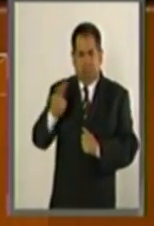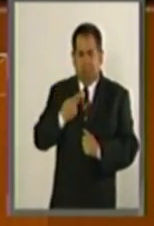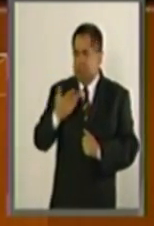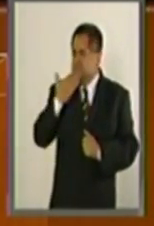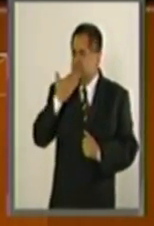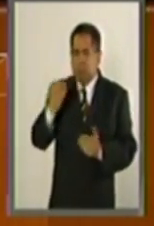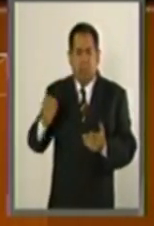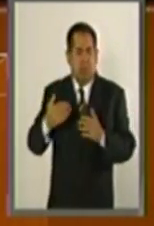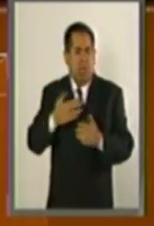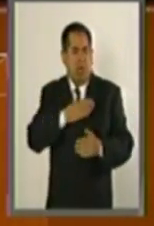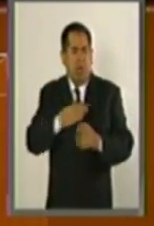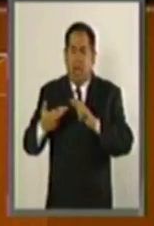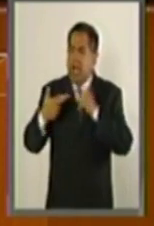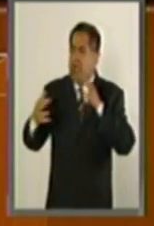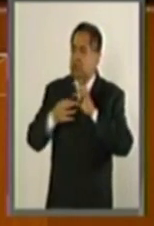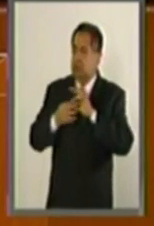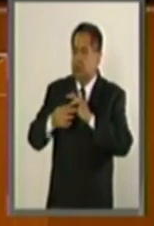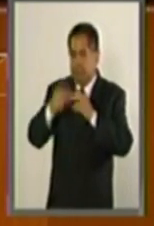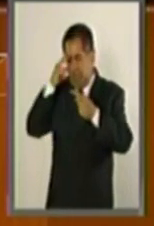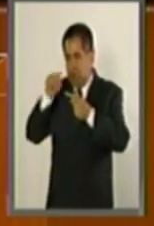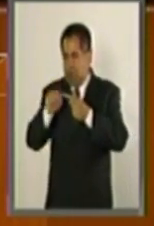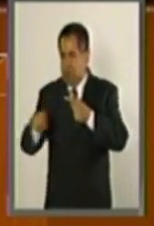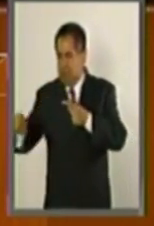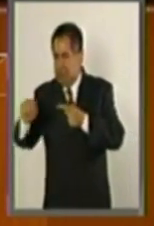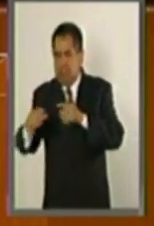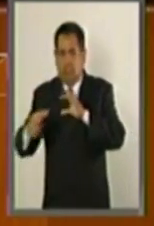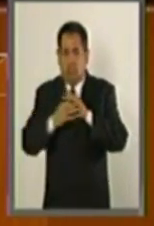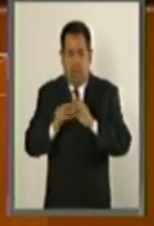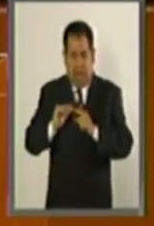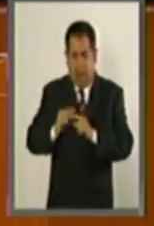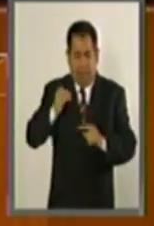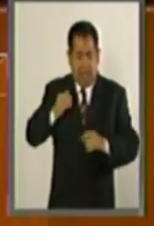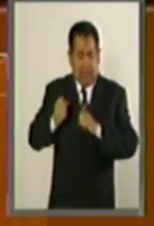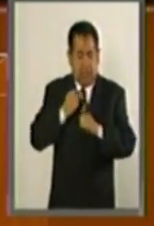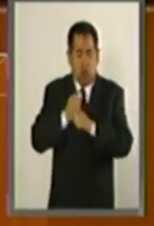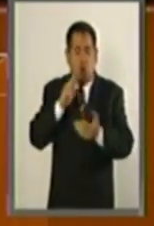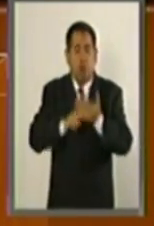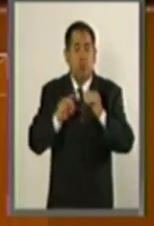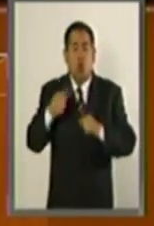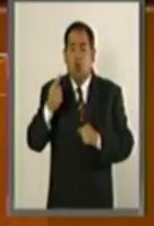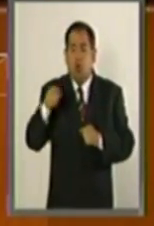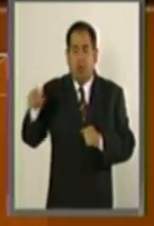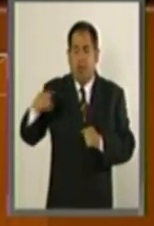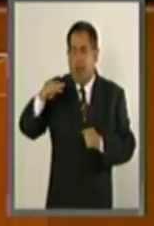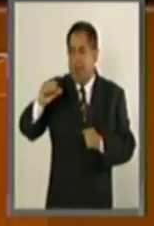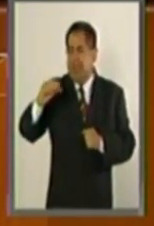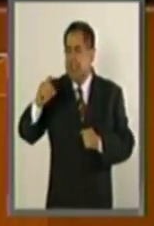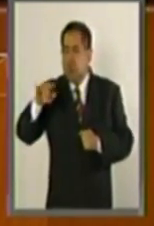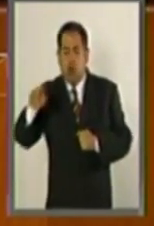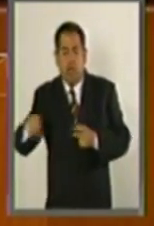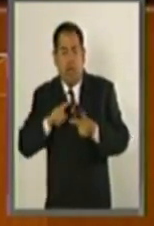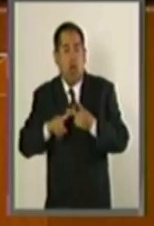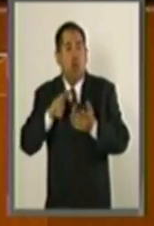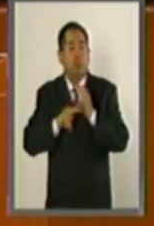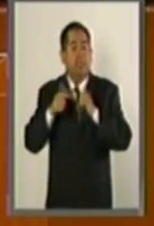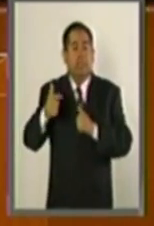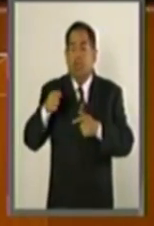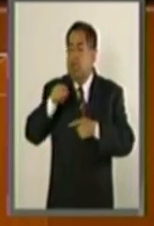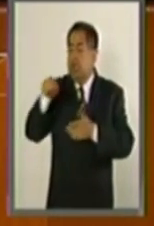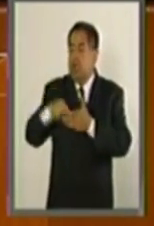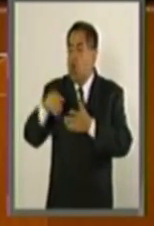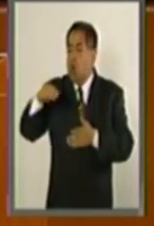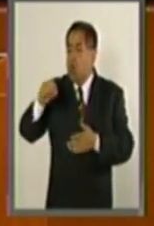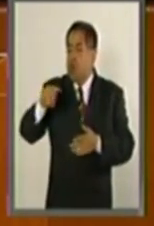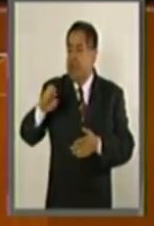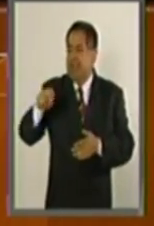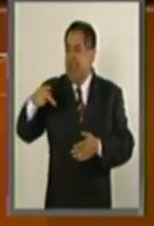entre México y estos países, establecida apenas en el 2001 con Bosnia y Macedonia y en 2007 con Montenegro,